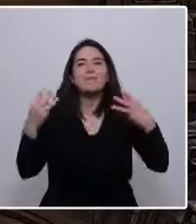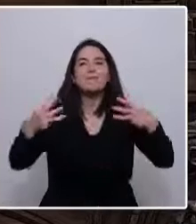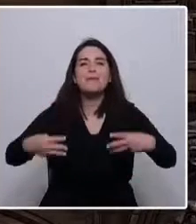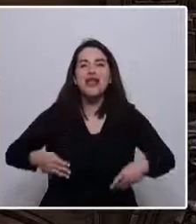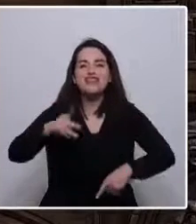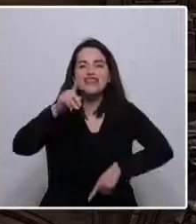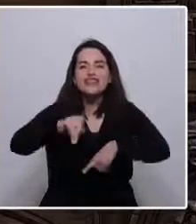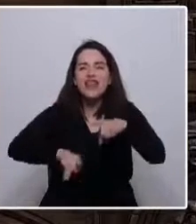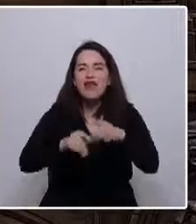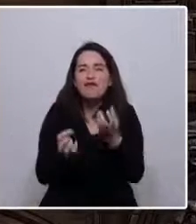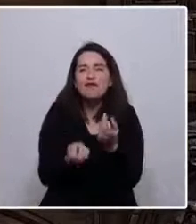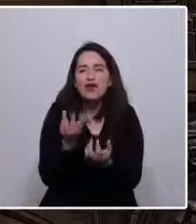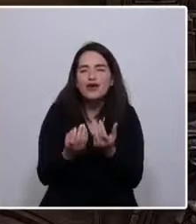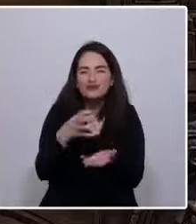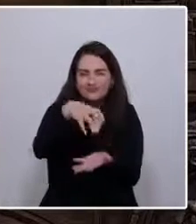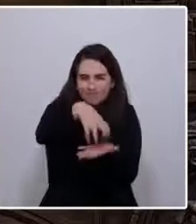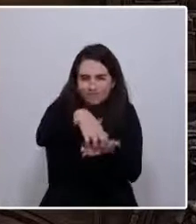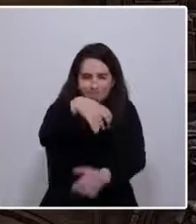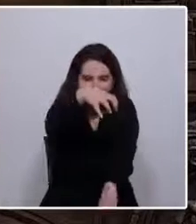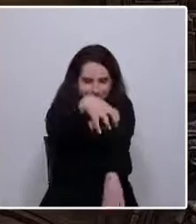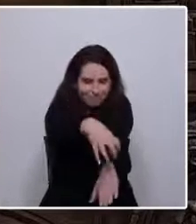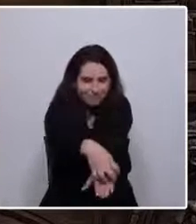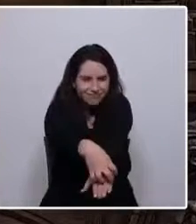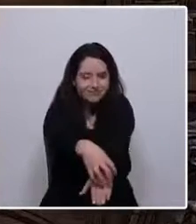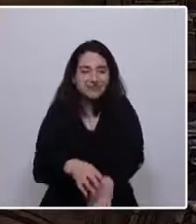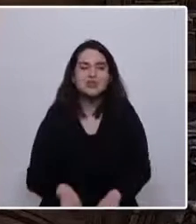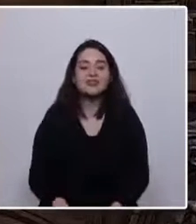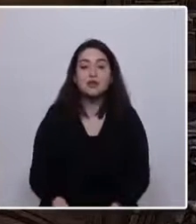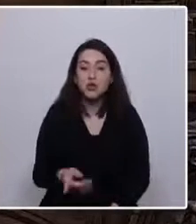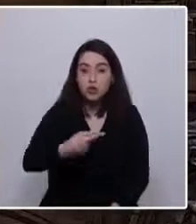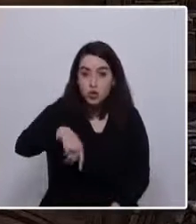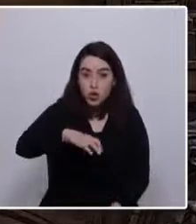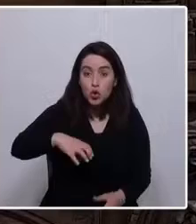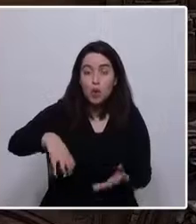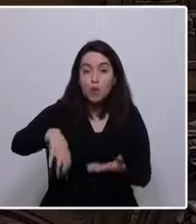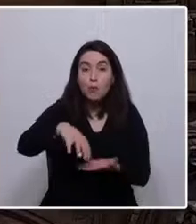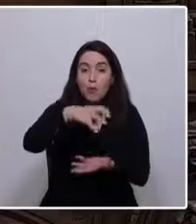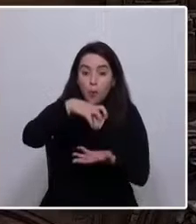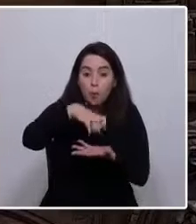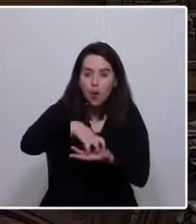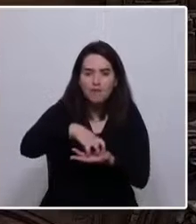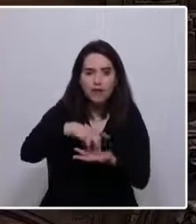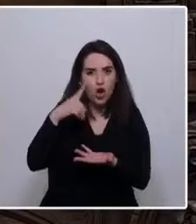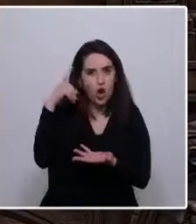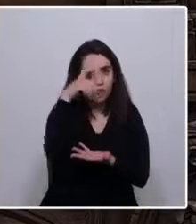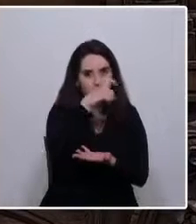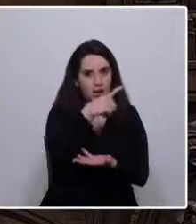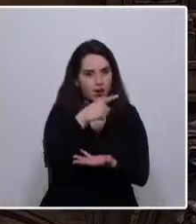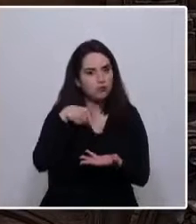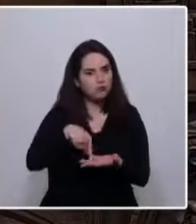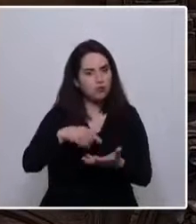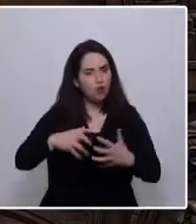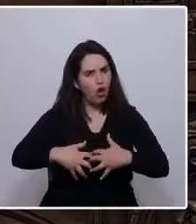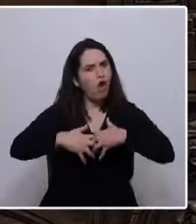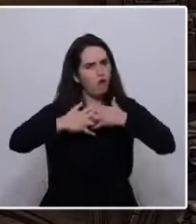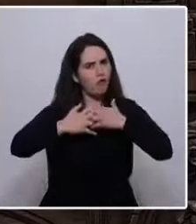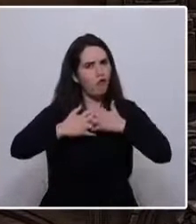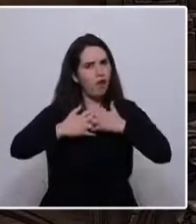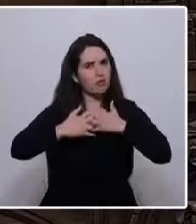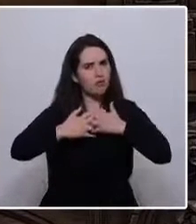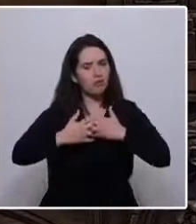fuego somos un pueblo complejo pero fuerte y